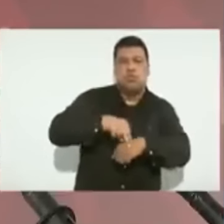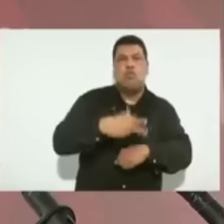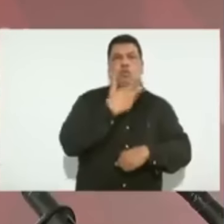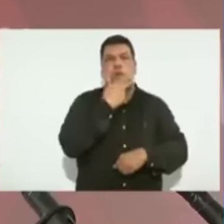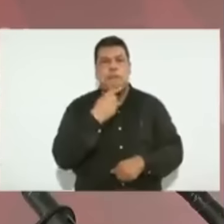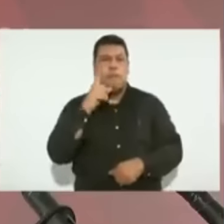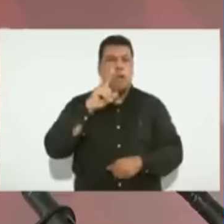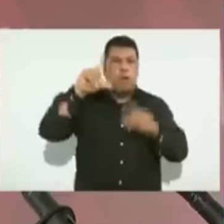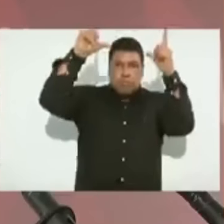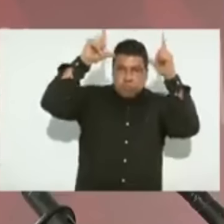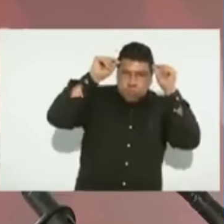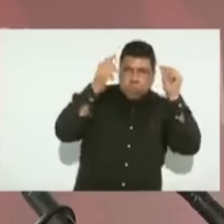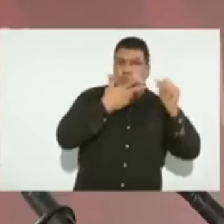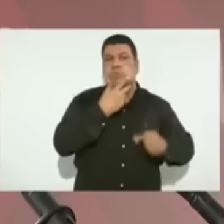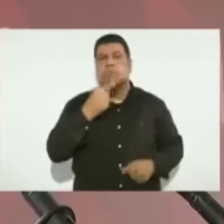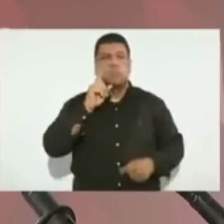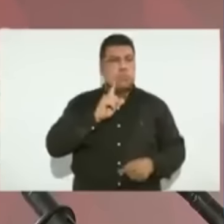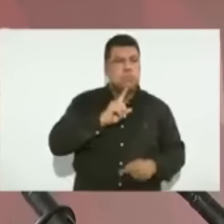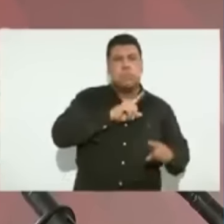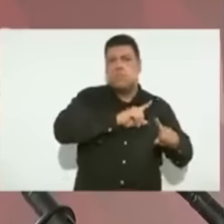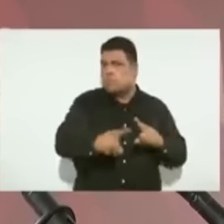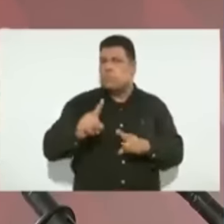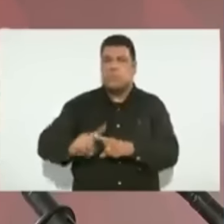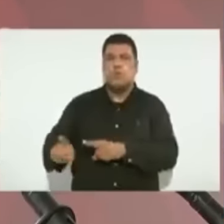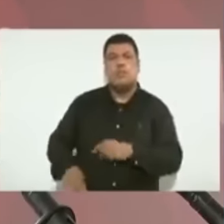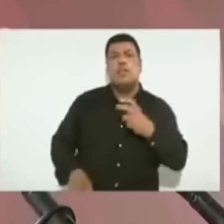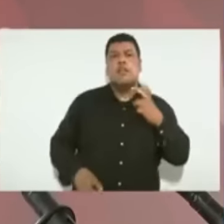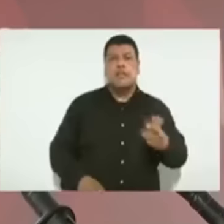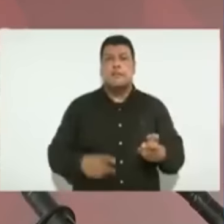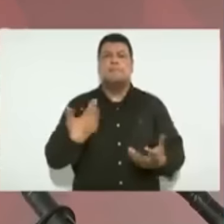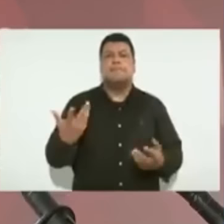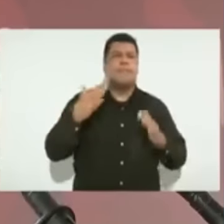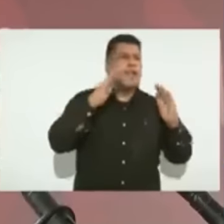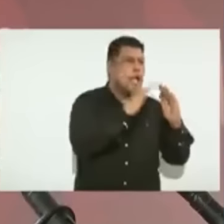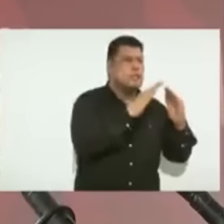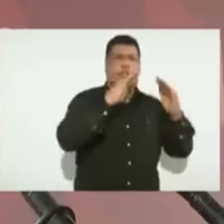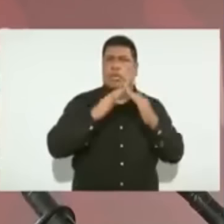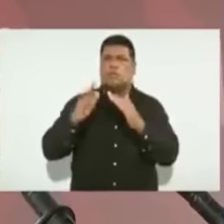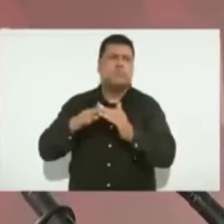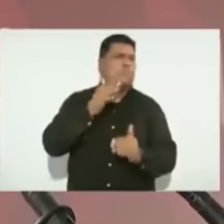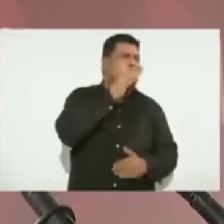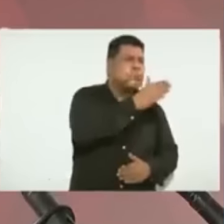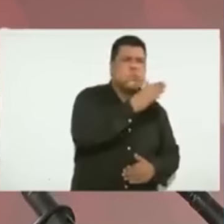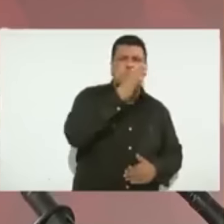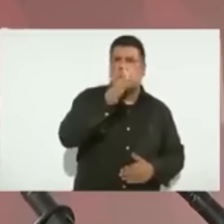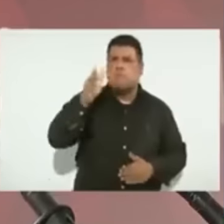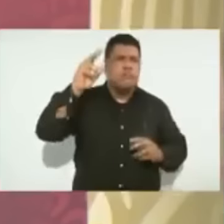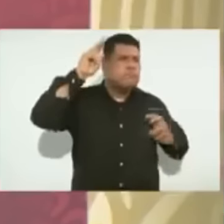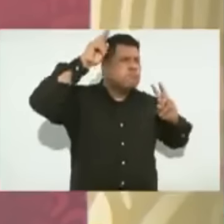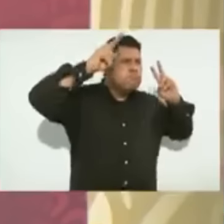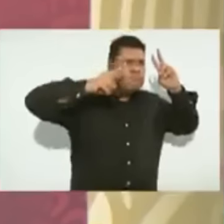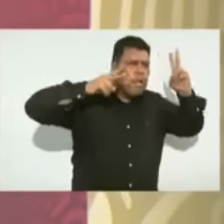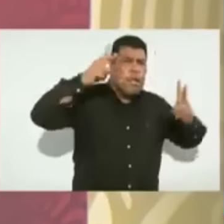médicas, enfermeros y enfermeras que van a ir casa por casa a visitar a todos